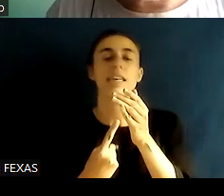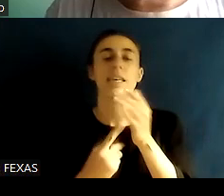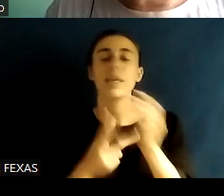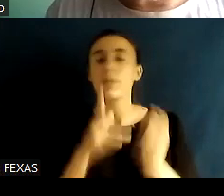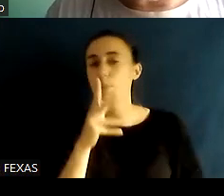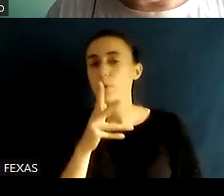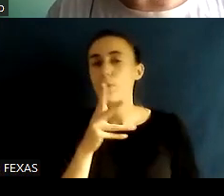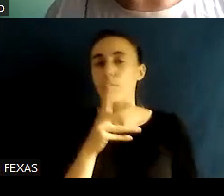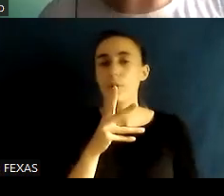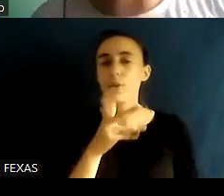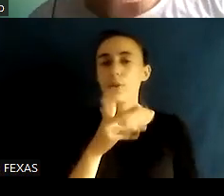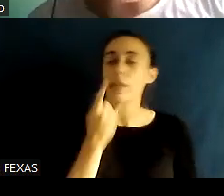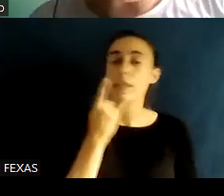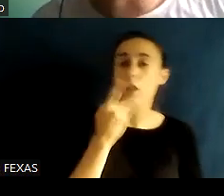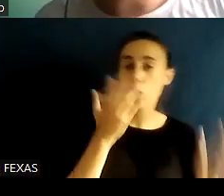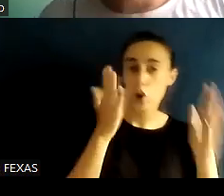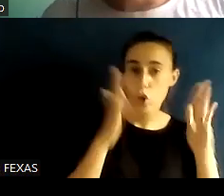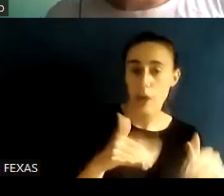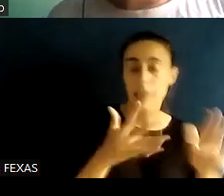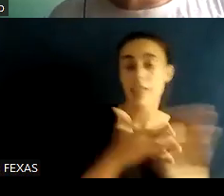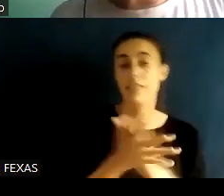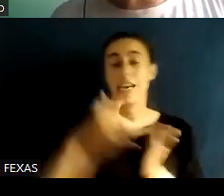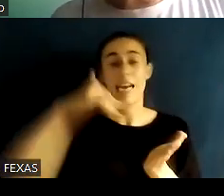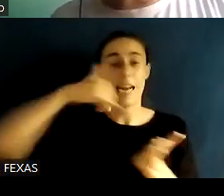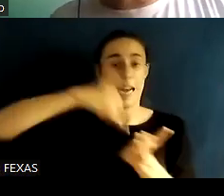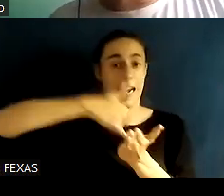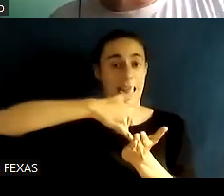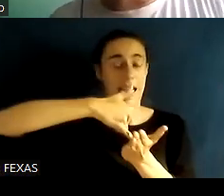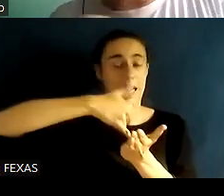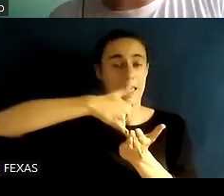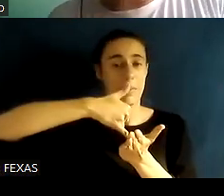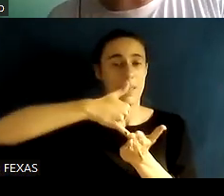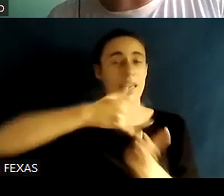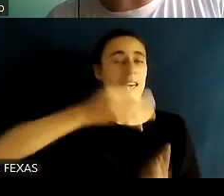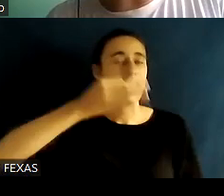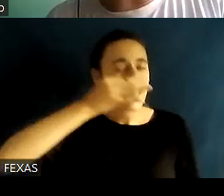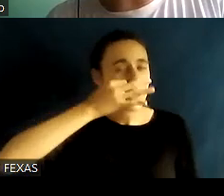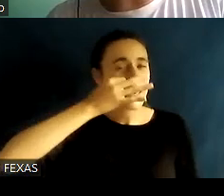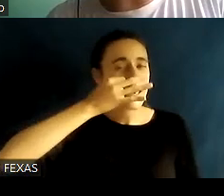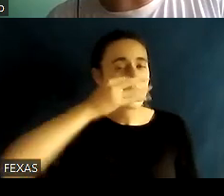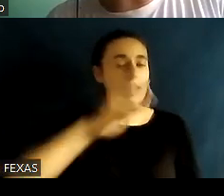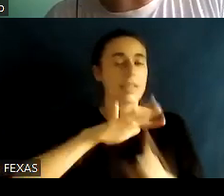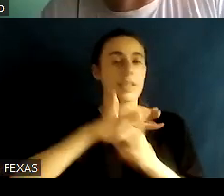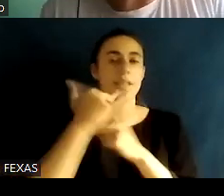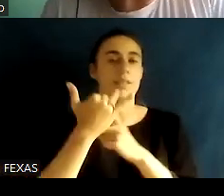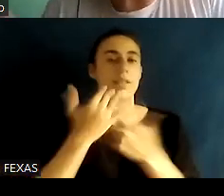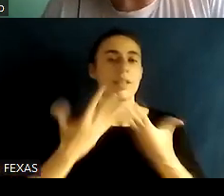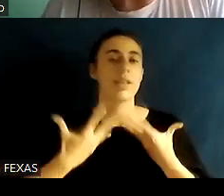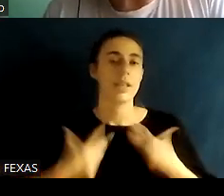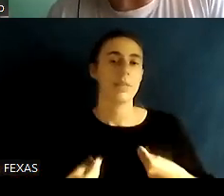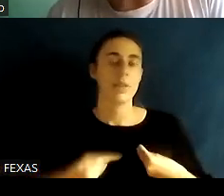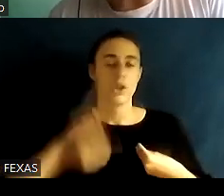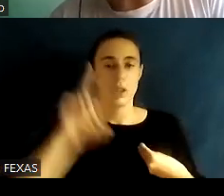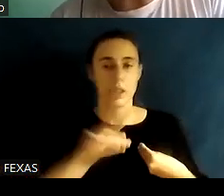de hierro y por tanto de una anemia, en realidad conforman una situación de depresión o son síntomas